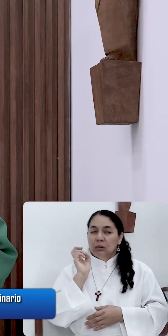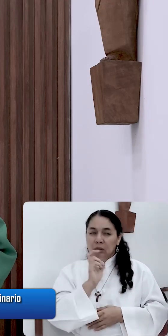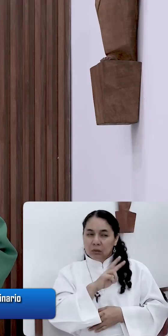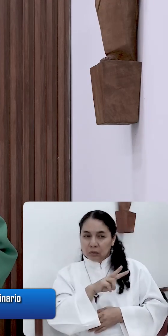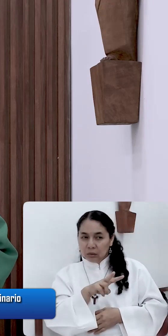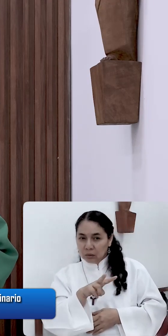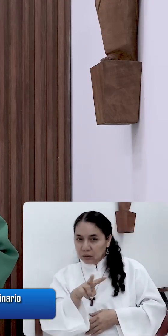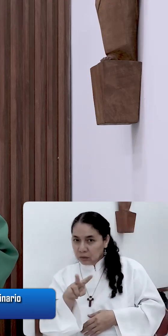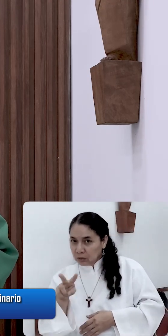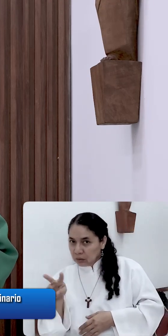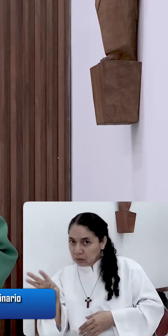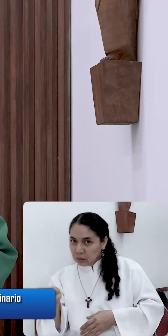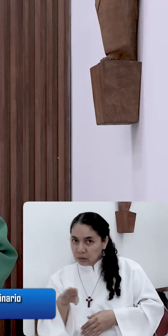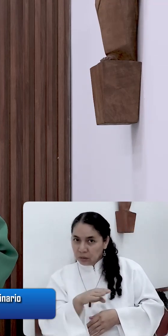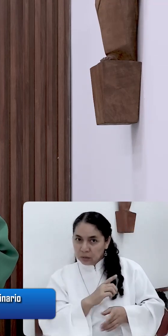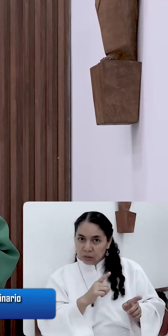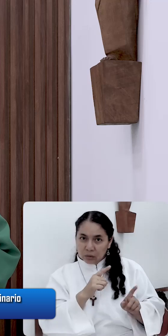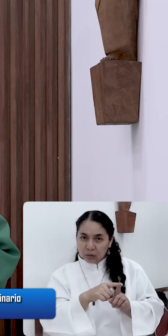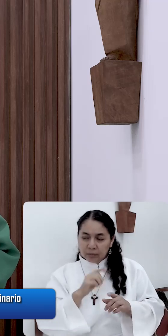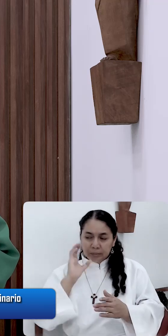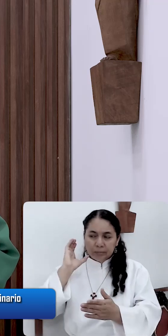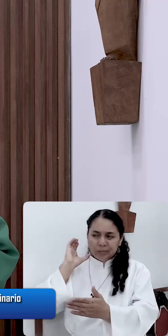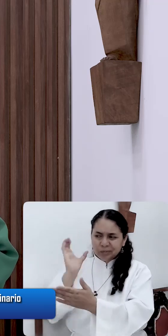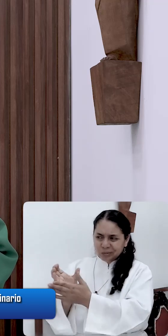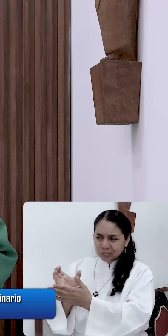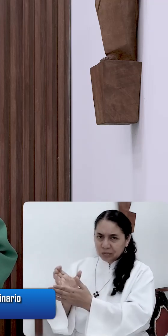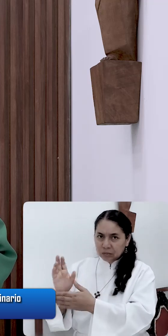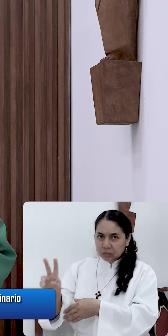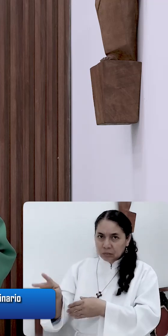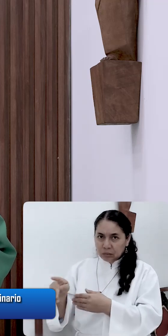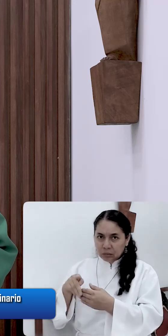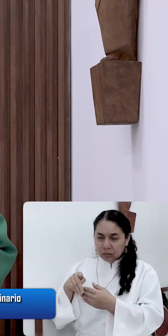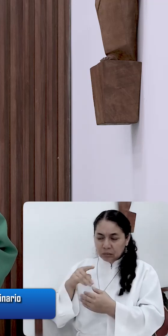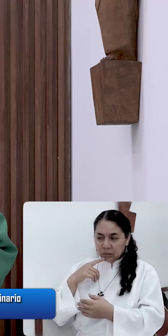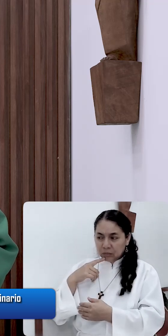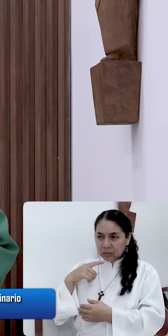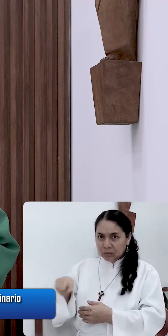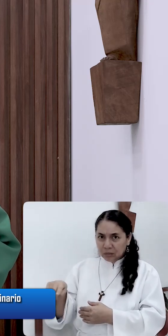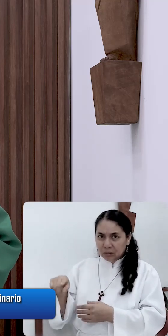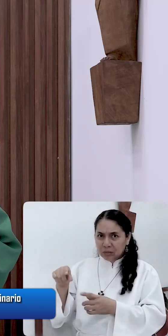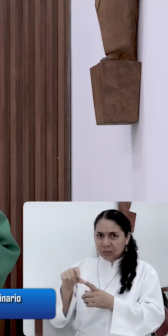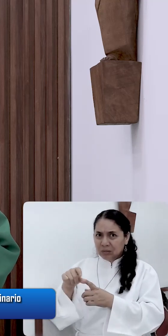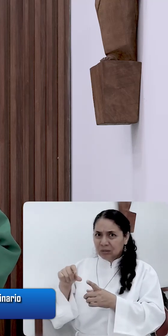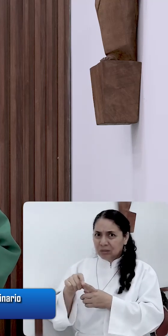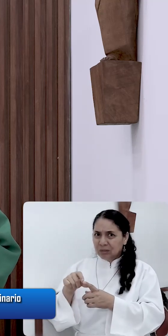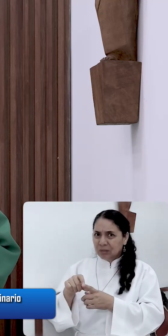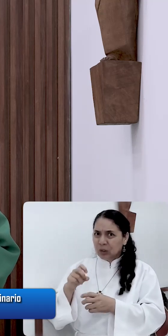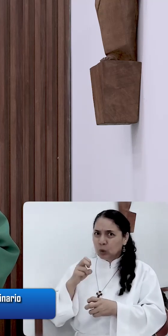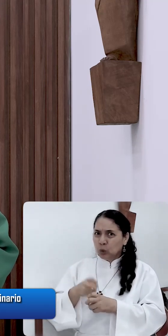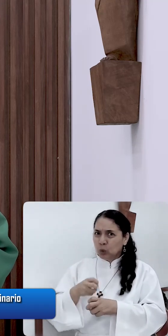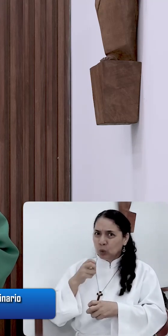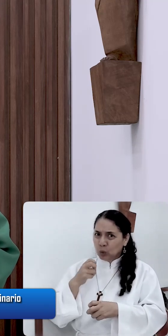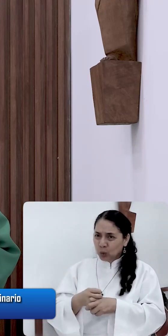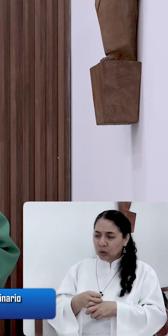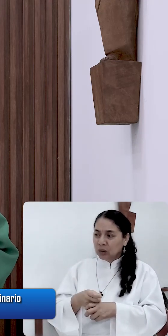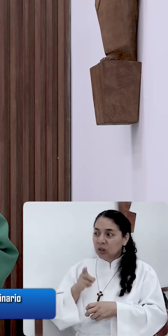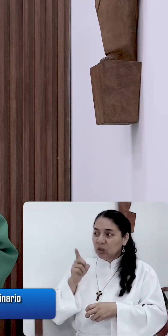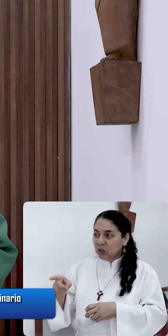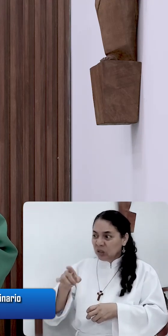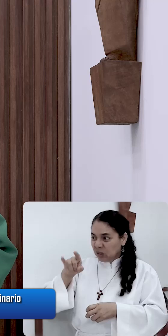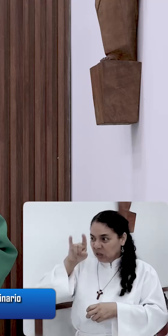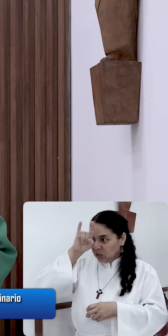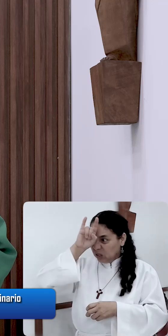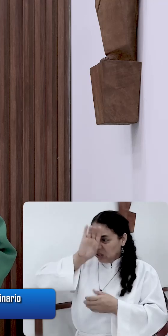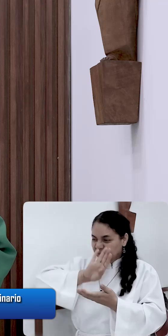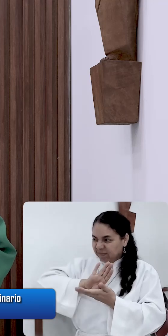sus discípulos, y reprende a Pedro. Y le dice unas palabras durísimas. Apártate de